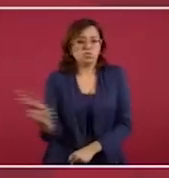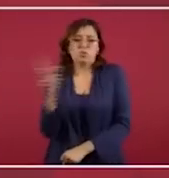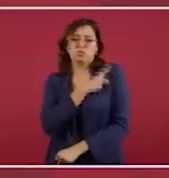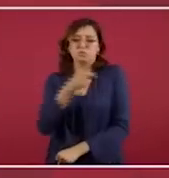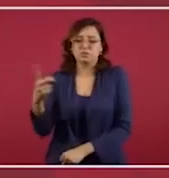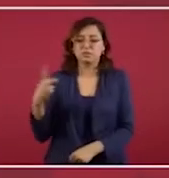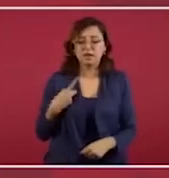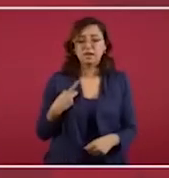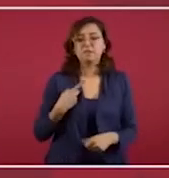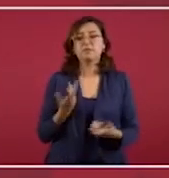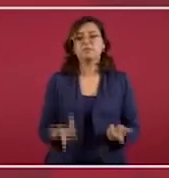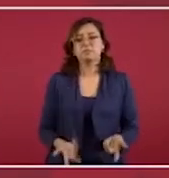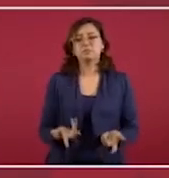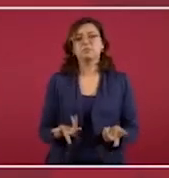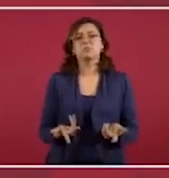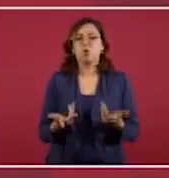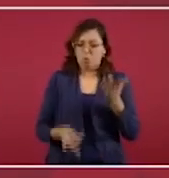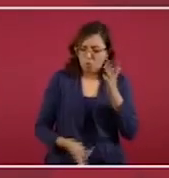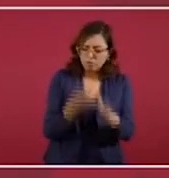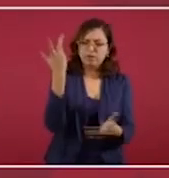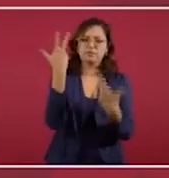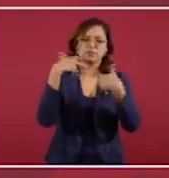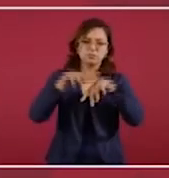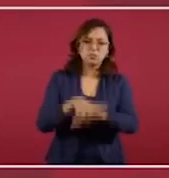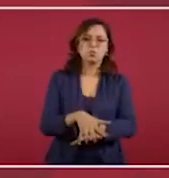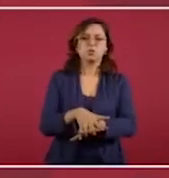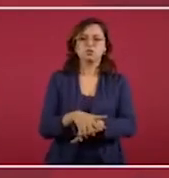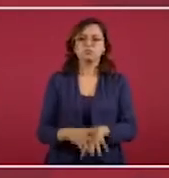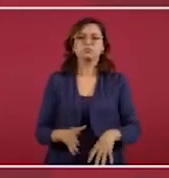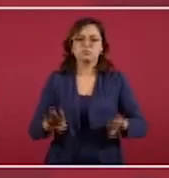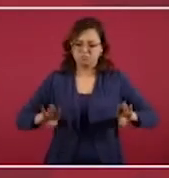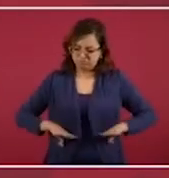de readaptarse,